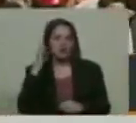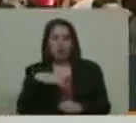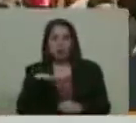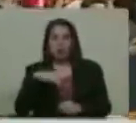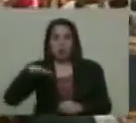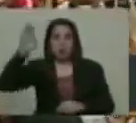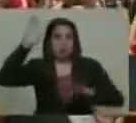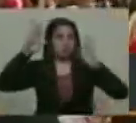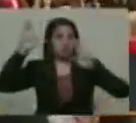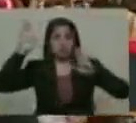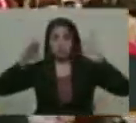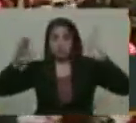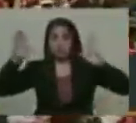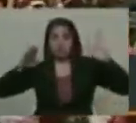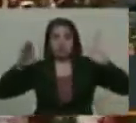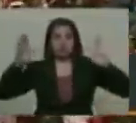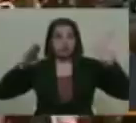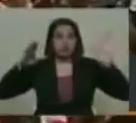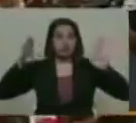Levanten la mano las barrigonas.